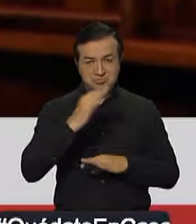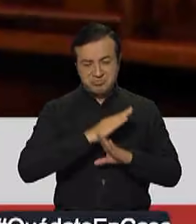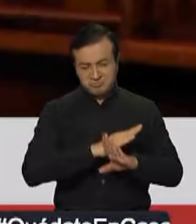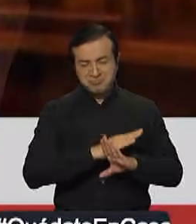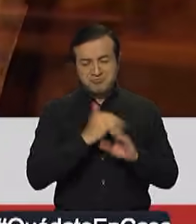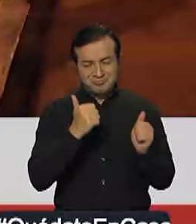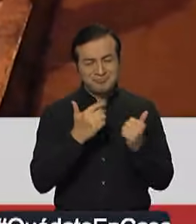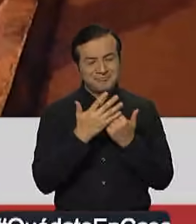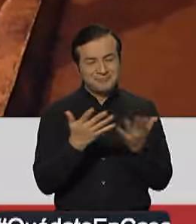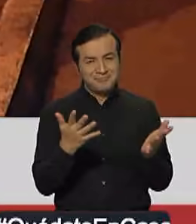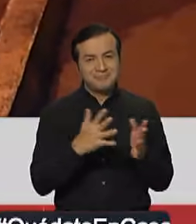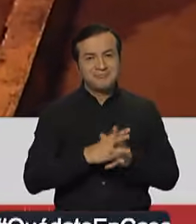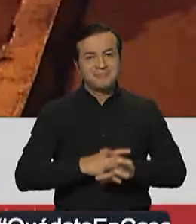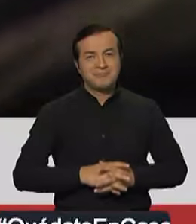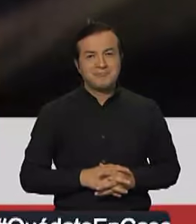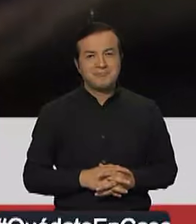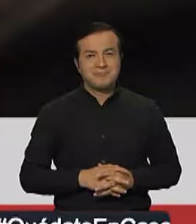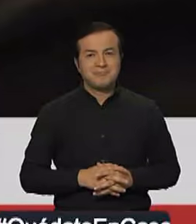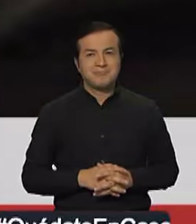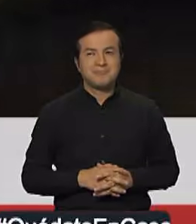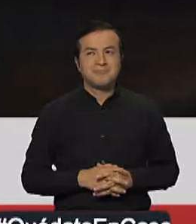vencerla.